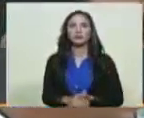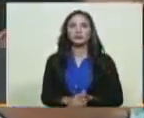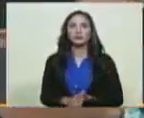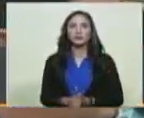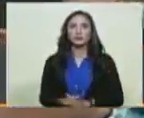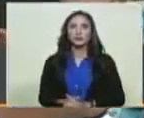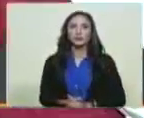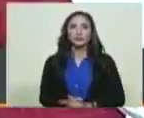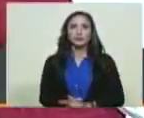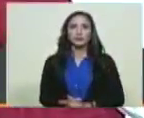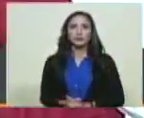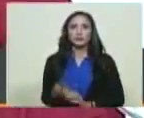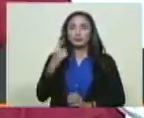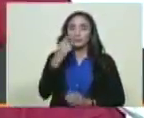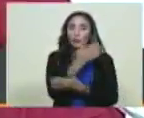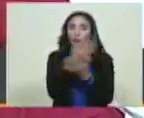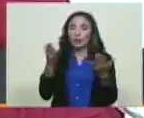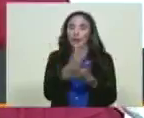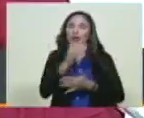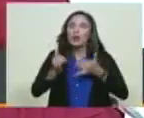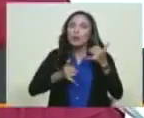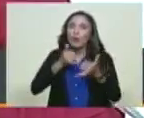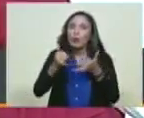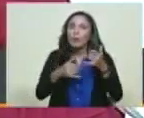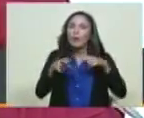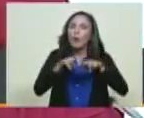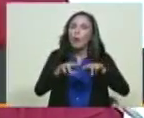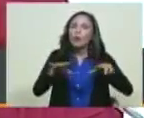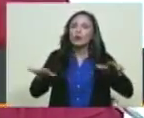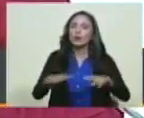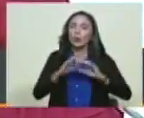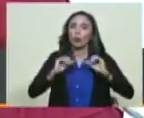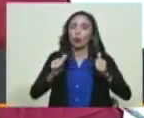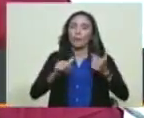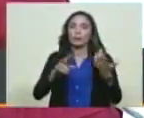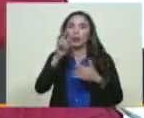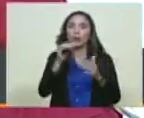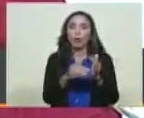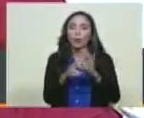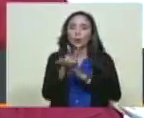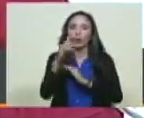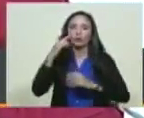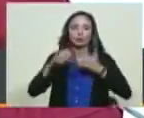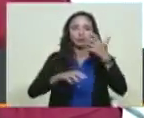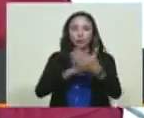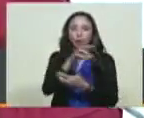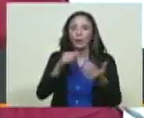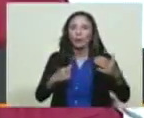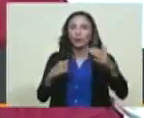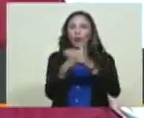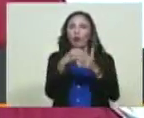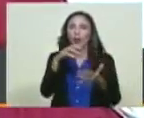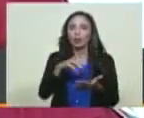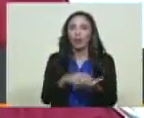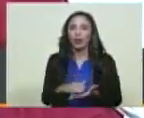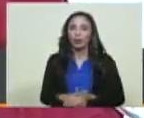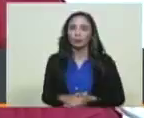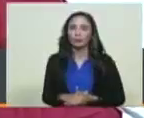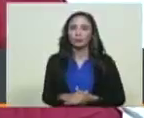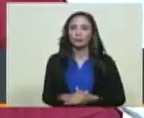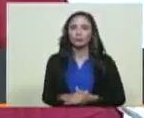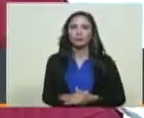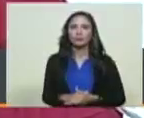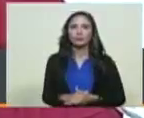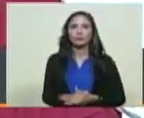ustedes apenas estaban naciendo no estábamos muy chiquilines